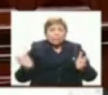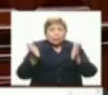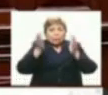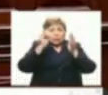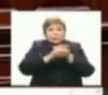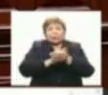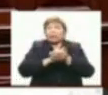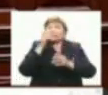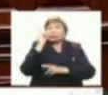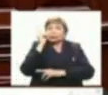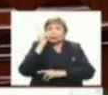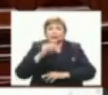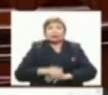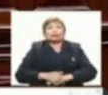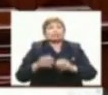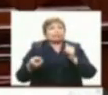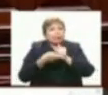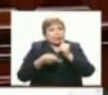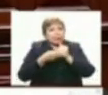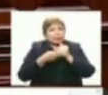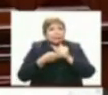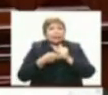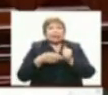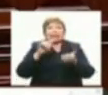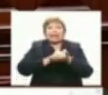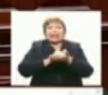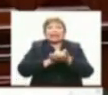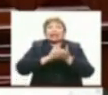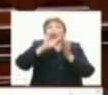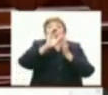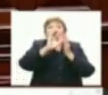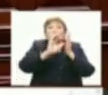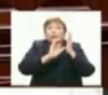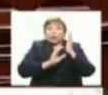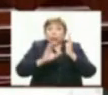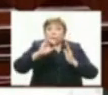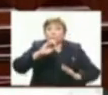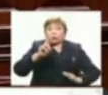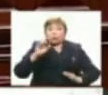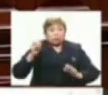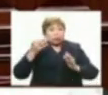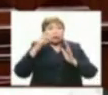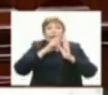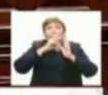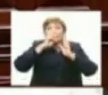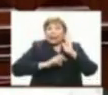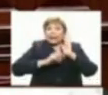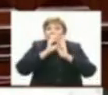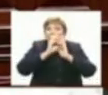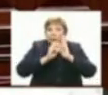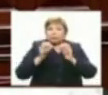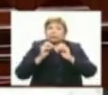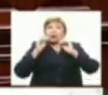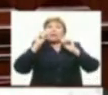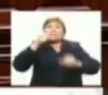del desempeño de docentes, garantizar que el currículo nacional y los planes curriculares serán promovidos